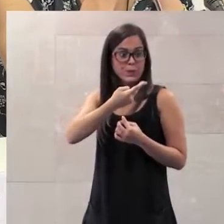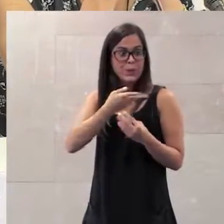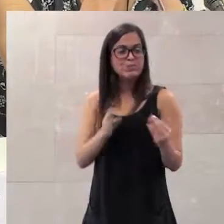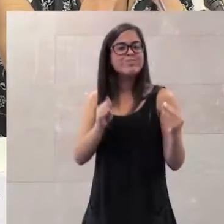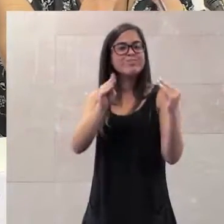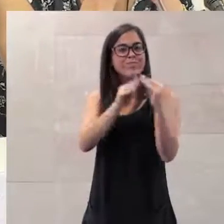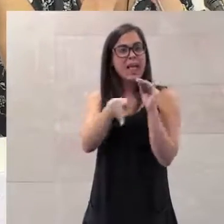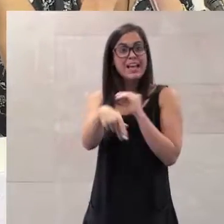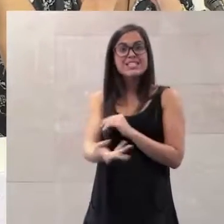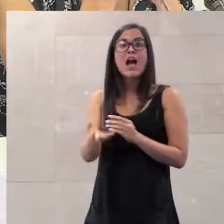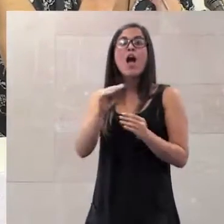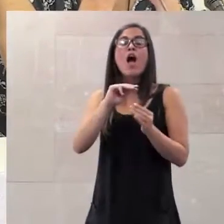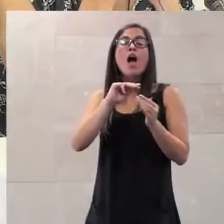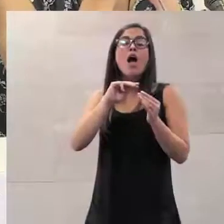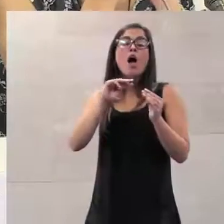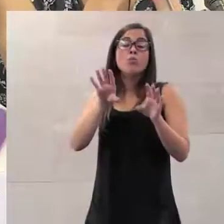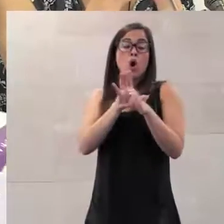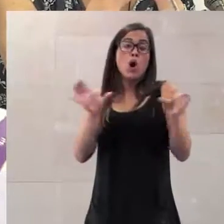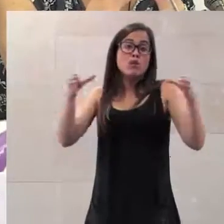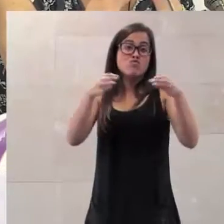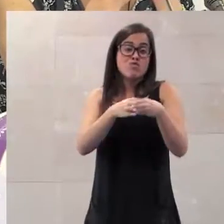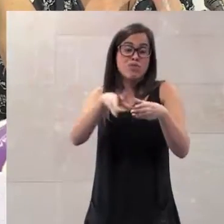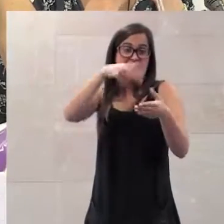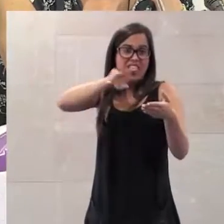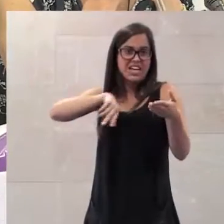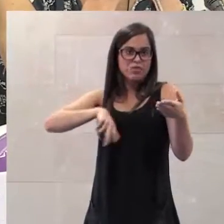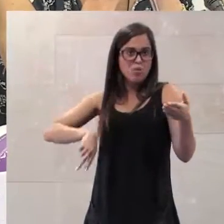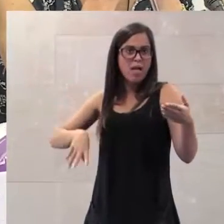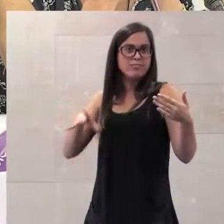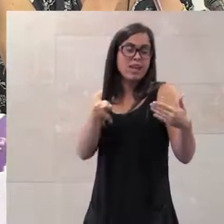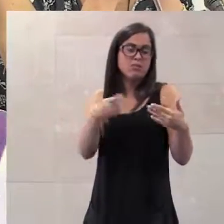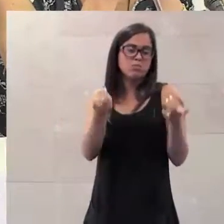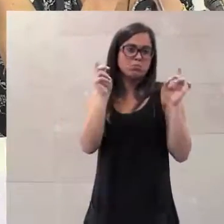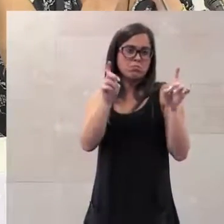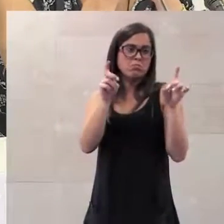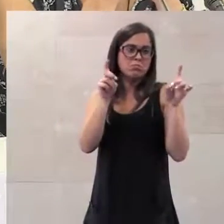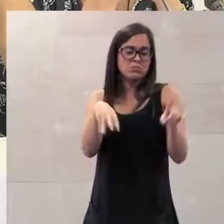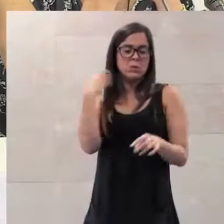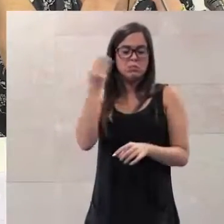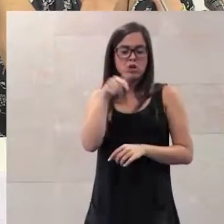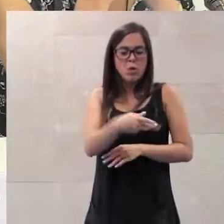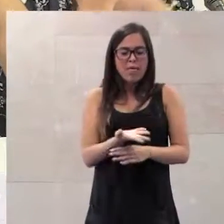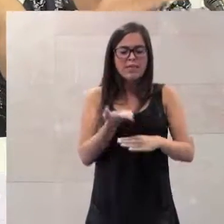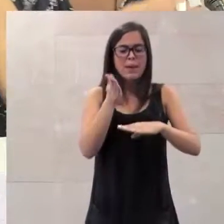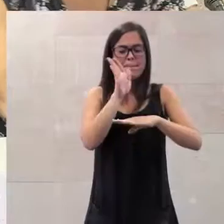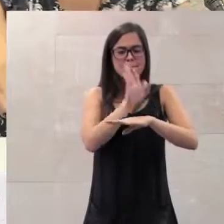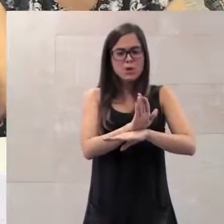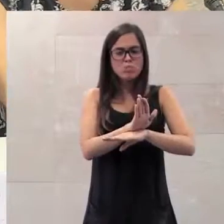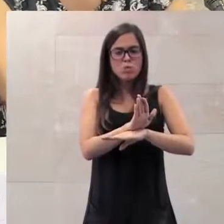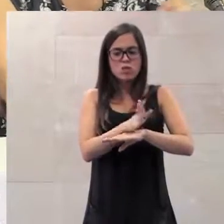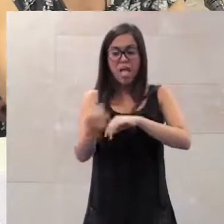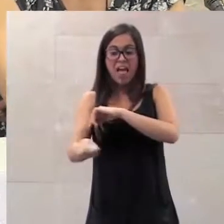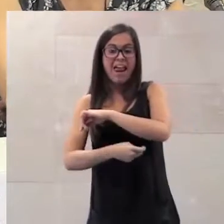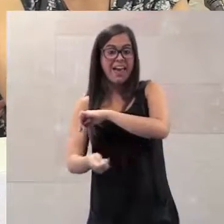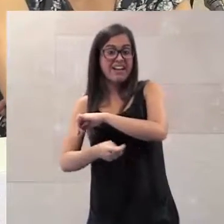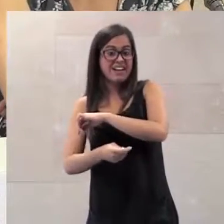club de lectura. Entonces, esta primera propuesta yo creo que nace muy, muy vinculada a la Escuela de